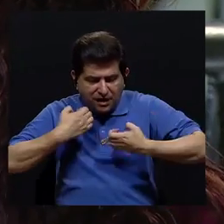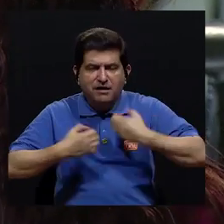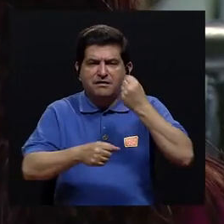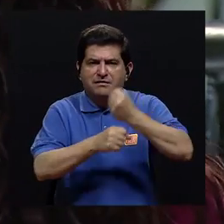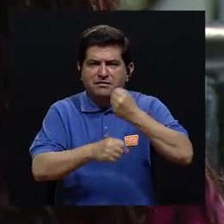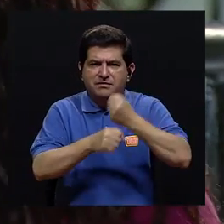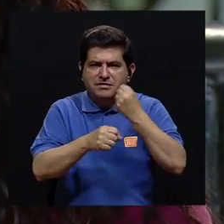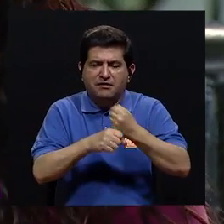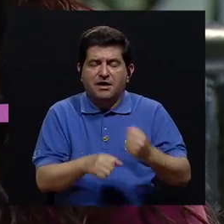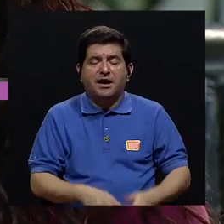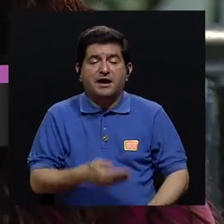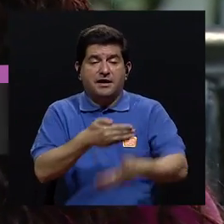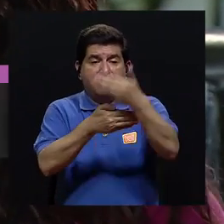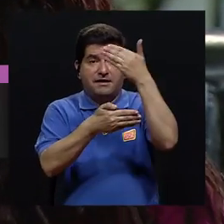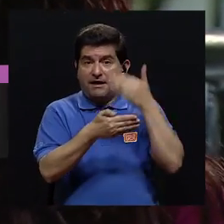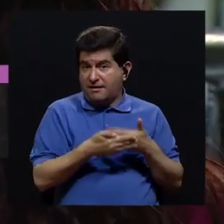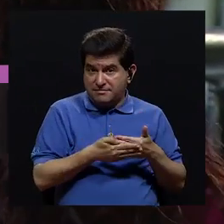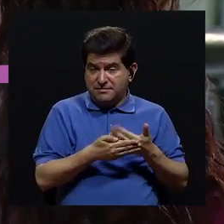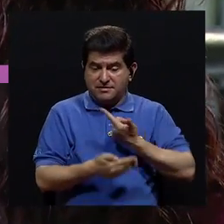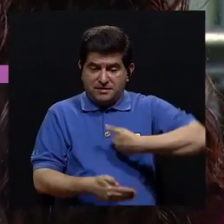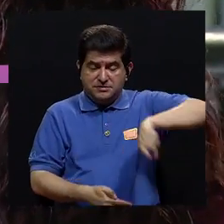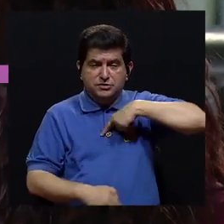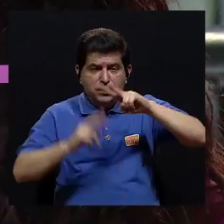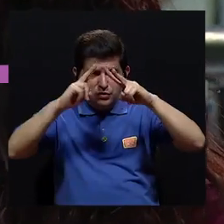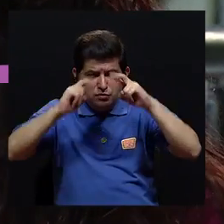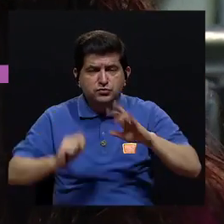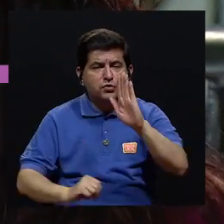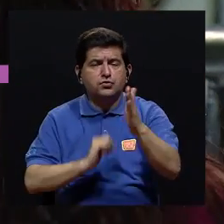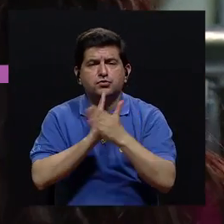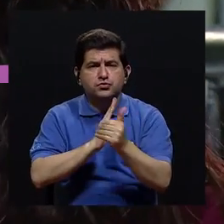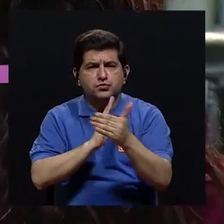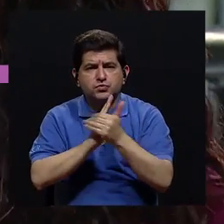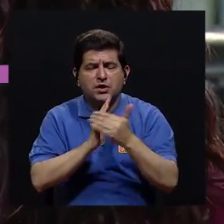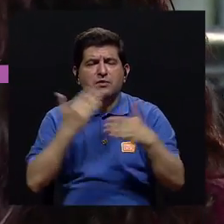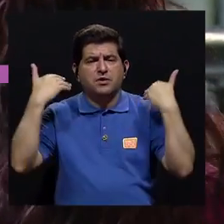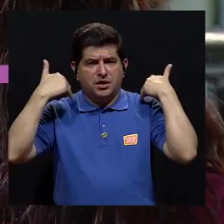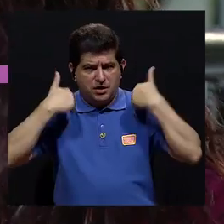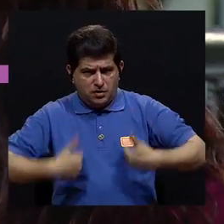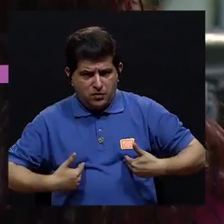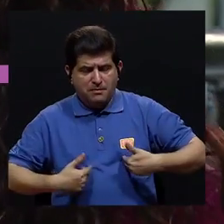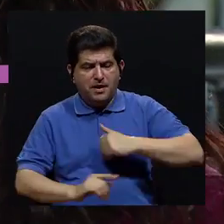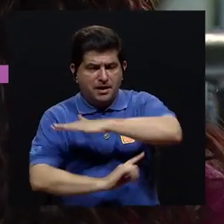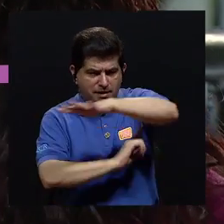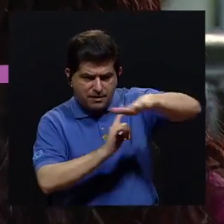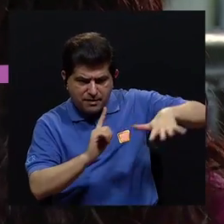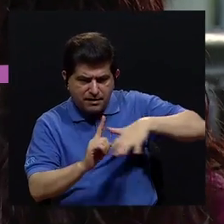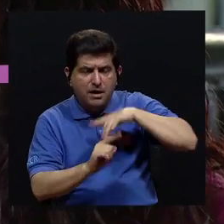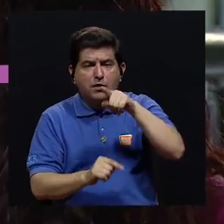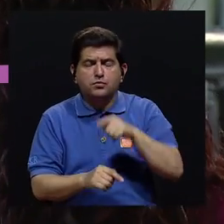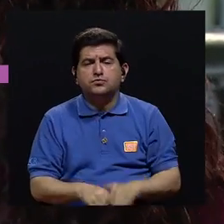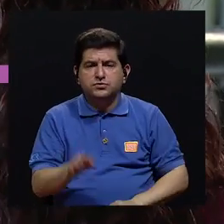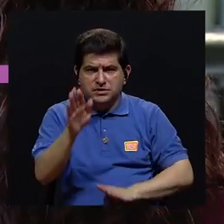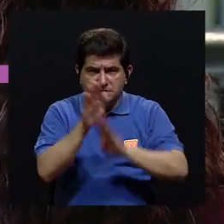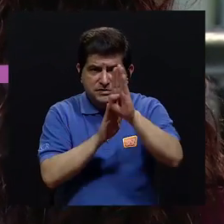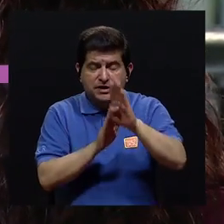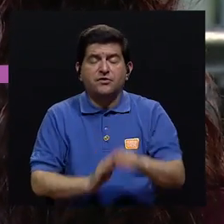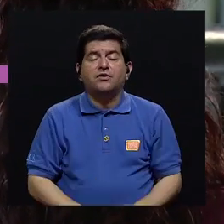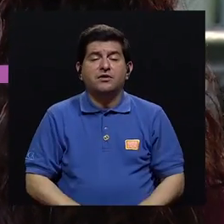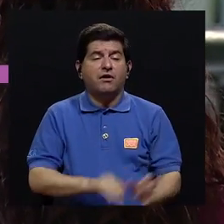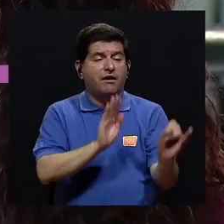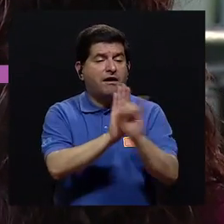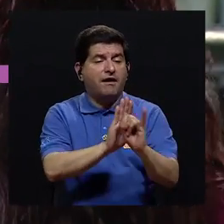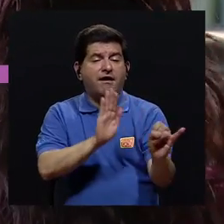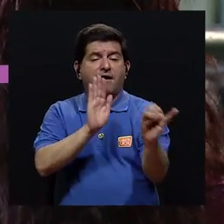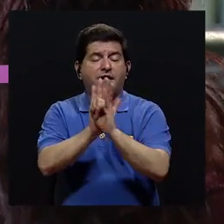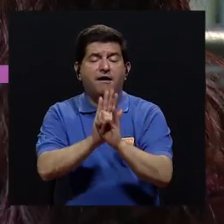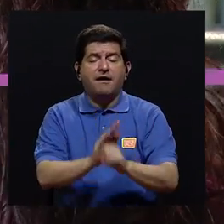por eso es que trabajamos de manera preventiva. Si nosotros analizábamos tus capacidades humanas y el entorno en el cual te desarrollas, deberíamos